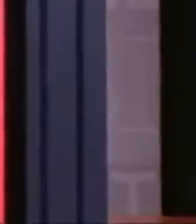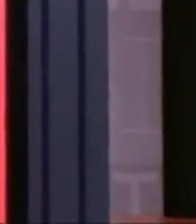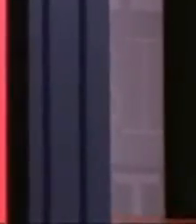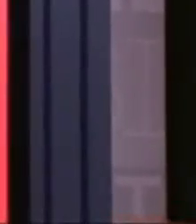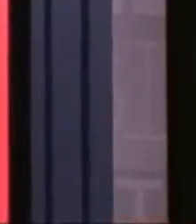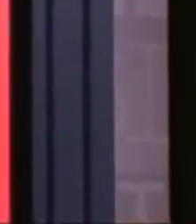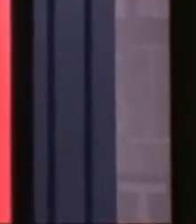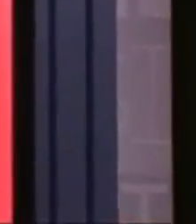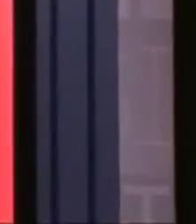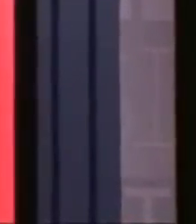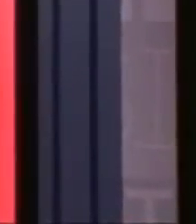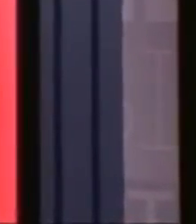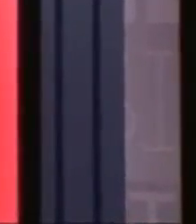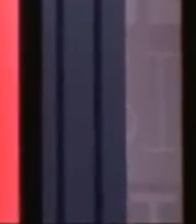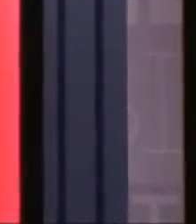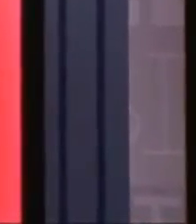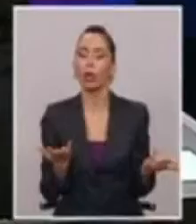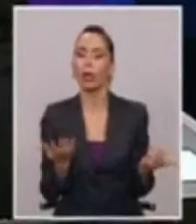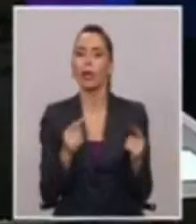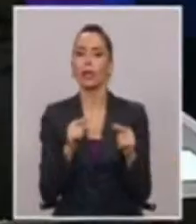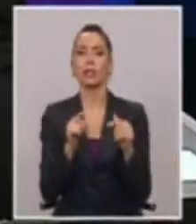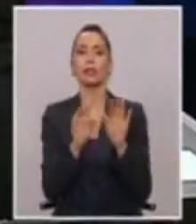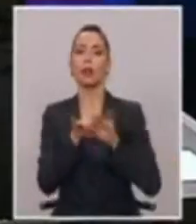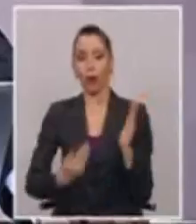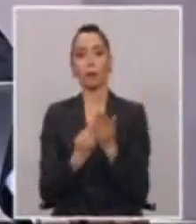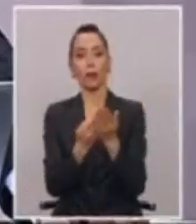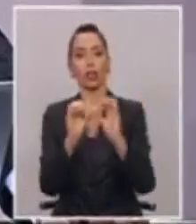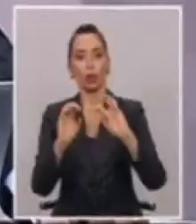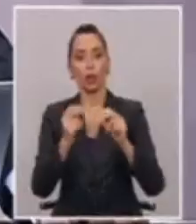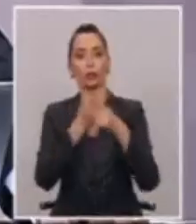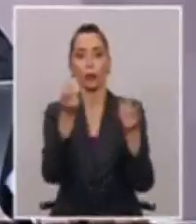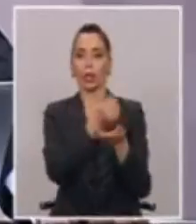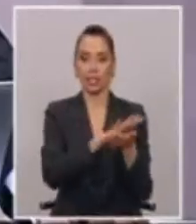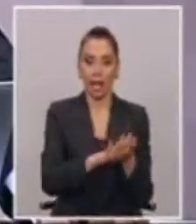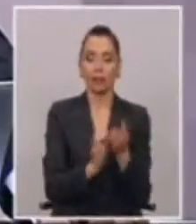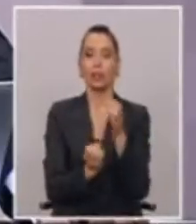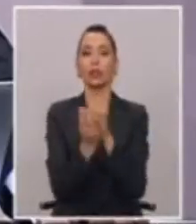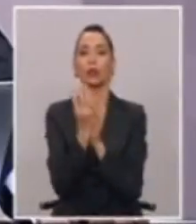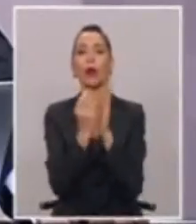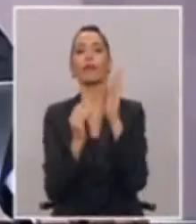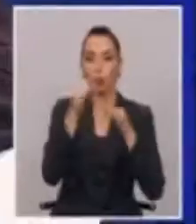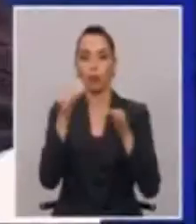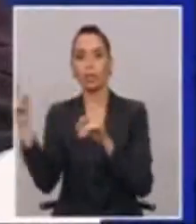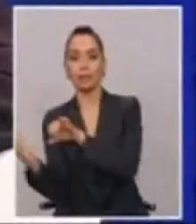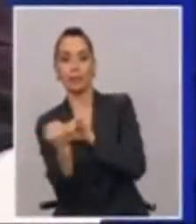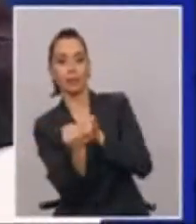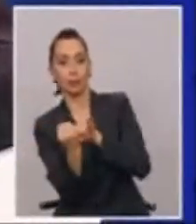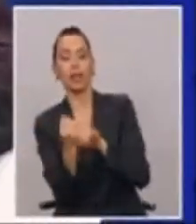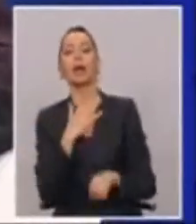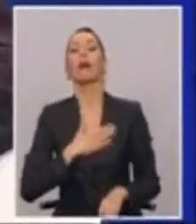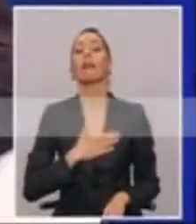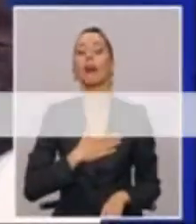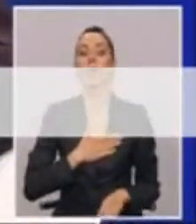presidenta y actual candidata michelle bachelet propuso una reforma educativa y han visto los cambios que realizaría en su gobierno yo quiero un